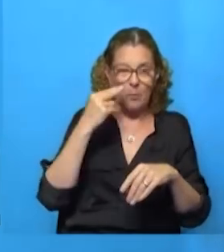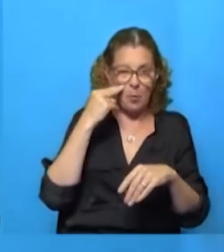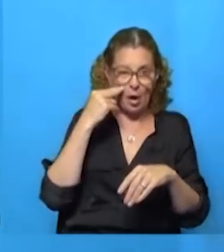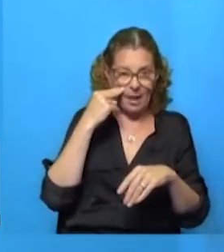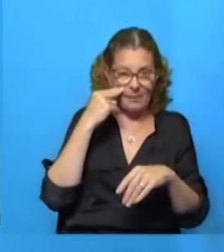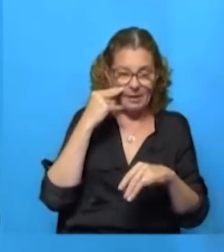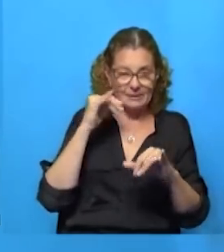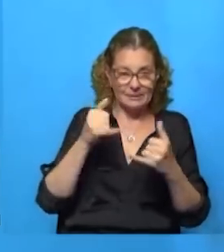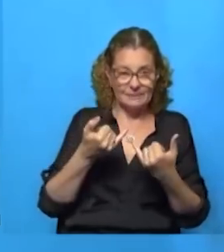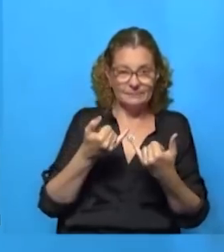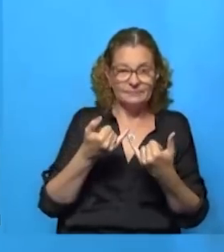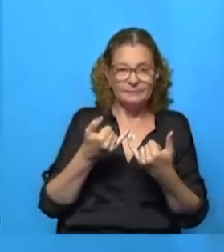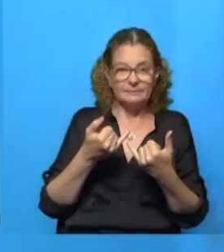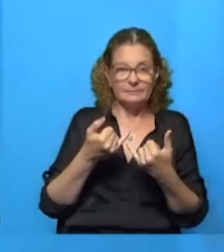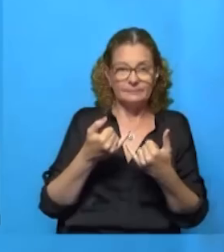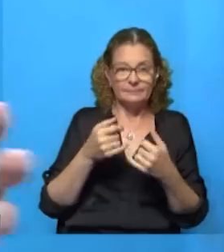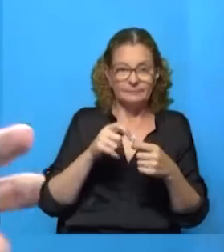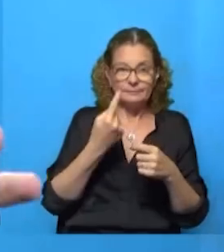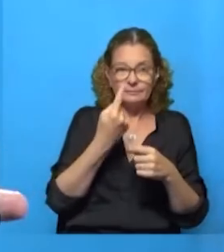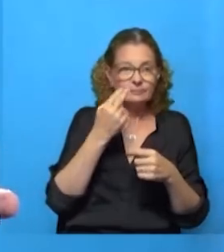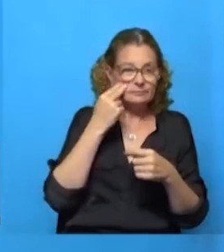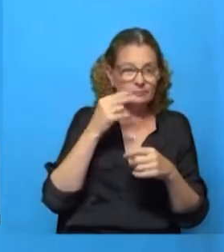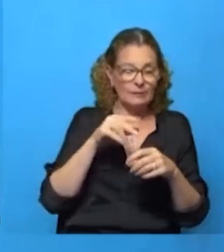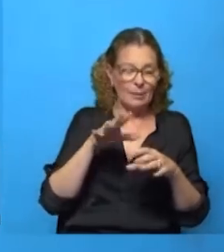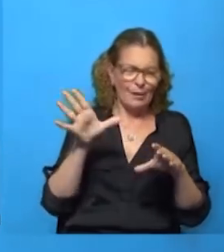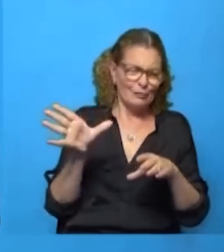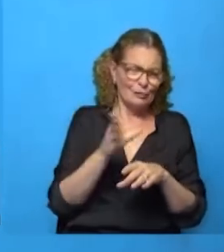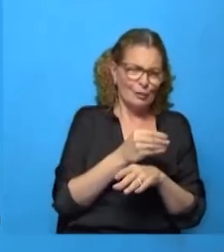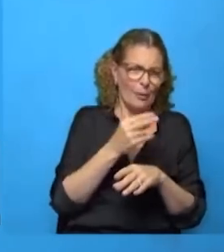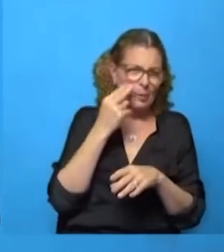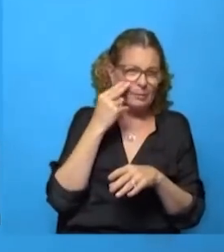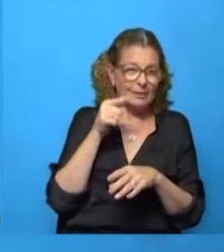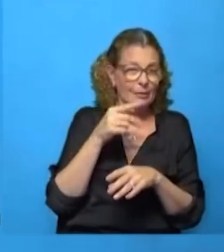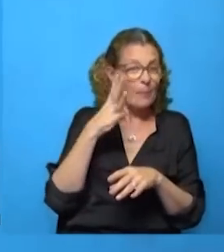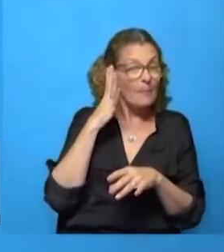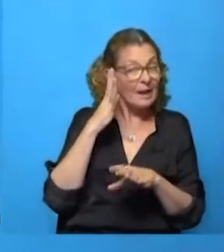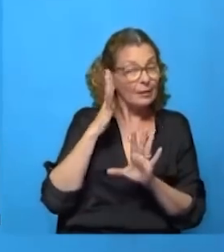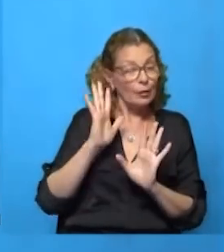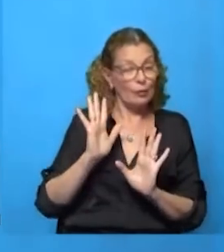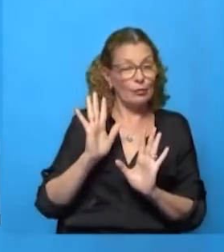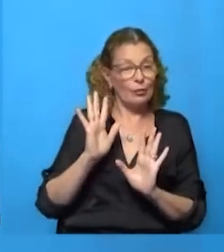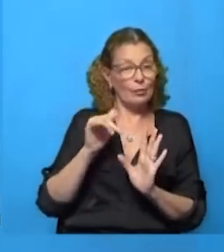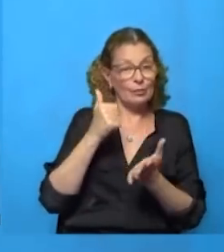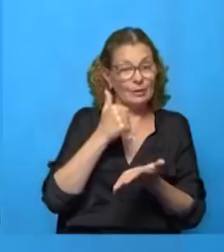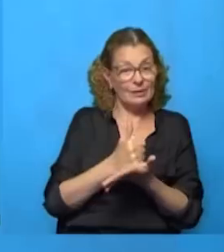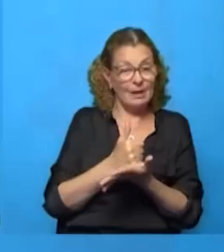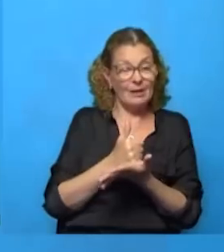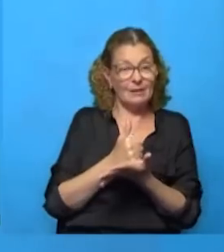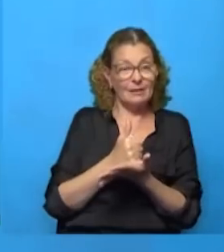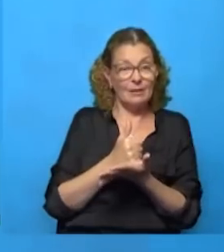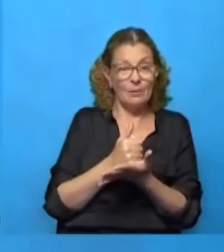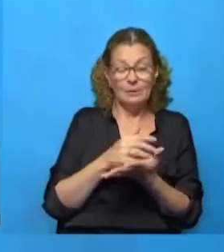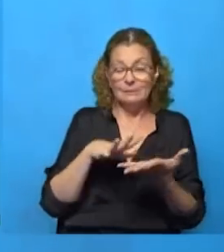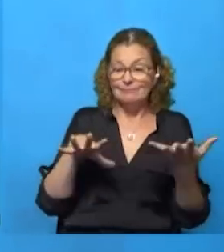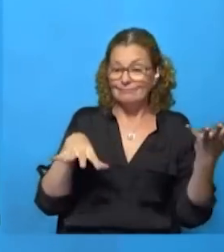no por con desatar uno se desata todo no Y eso es un riesgo cuando están en esta en esta